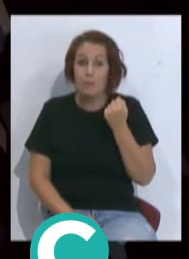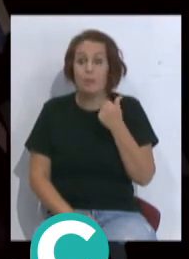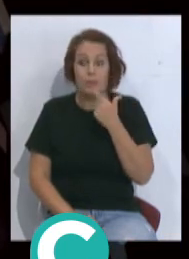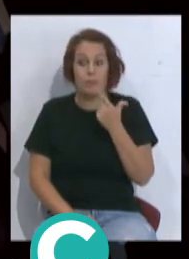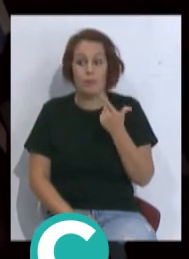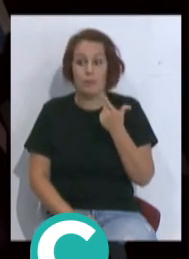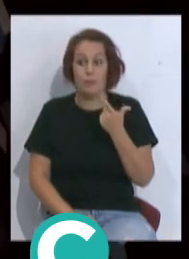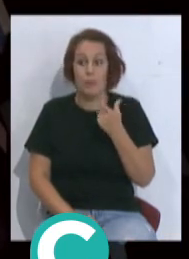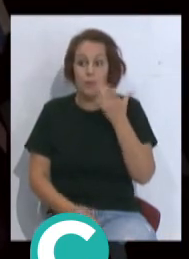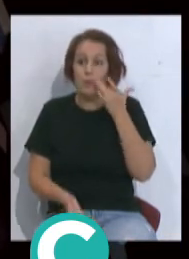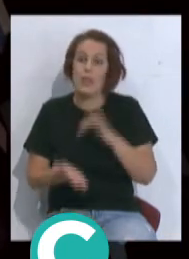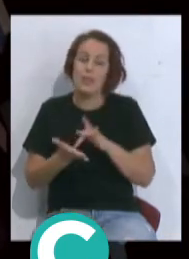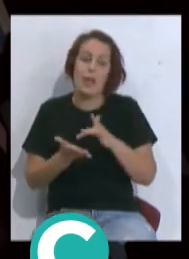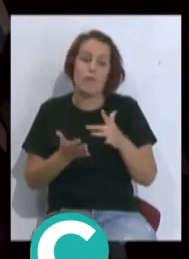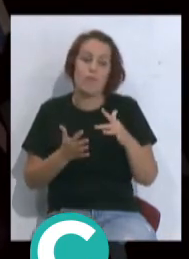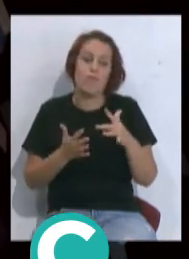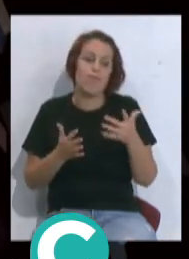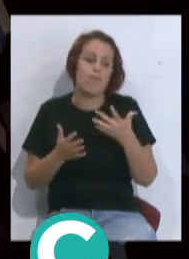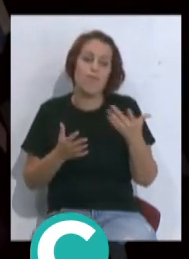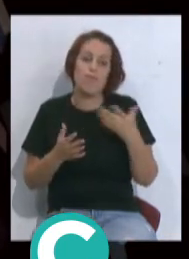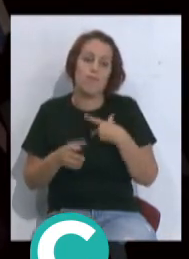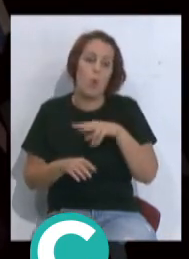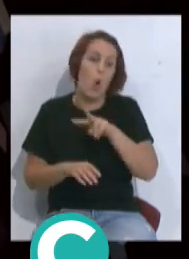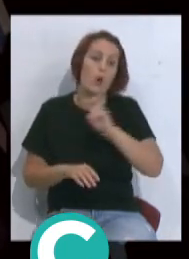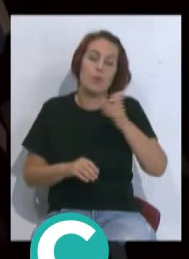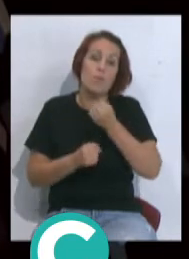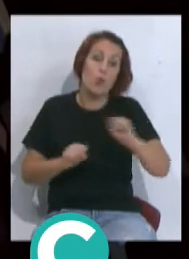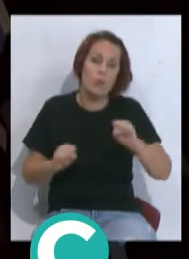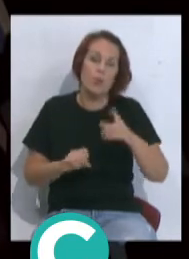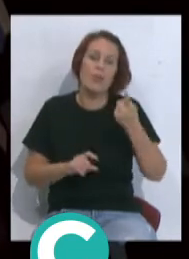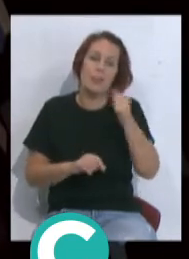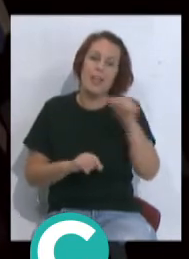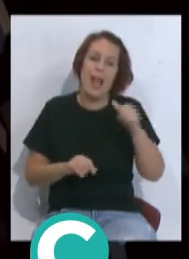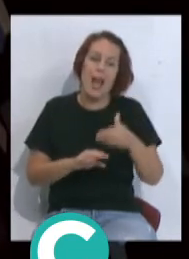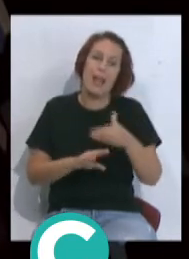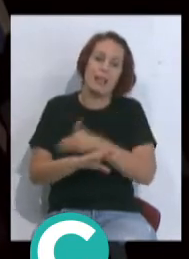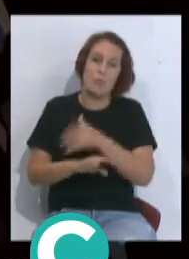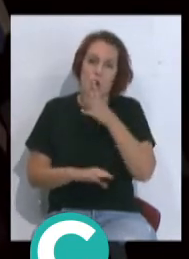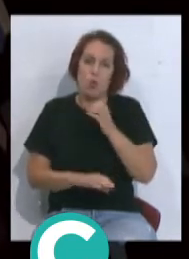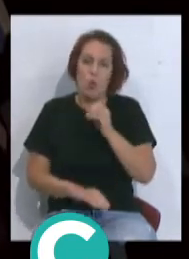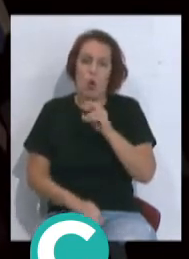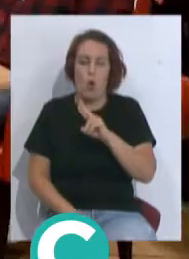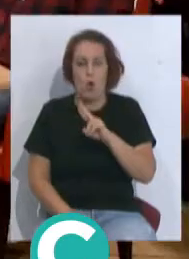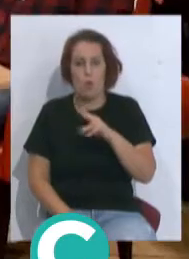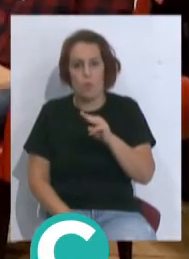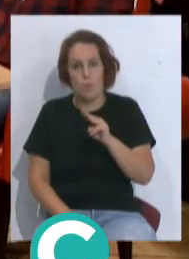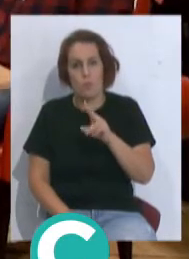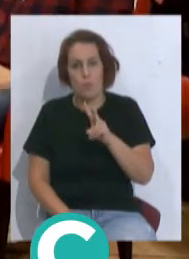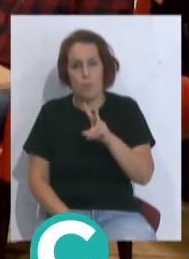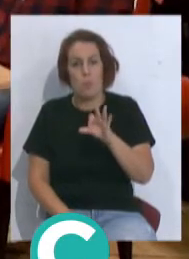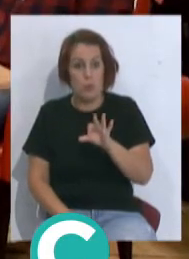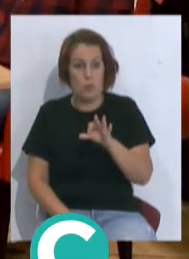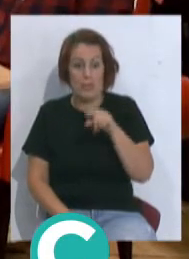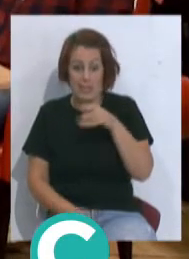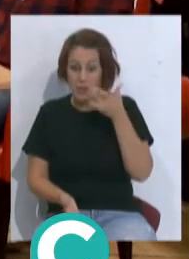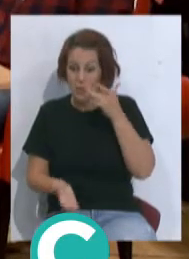decir que es inamovible la fecha y ahora adelantarlo una semana porque coincide con el Corpus, hasta donde yo sepa, lo de que el Corpus era ese día se sabe desde los